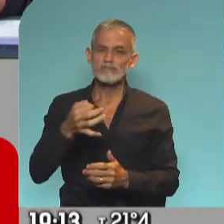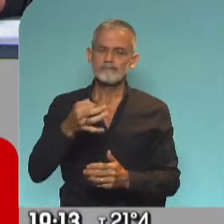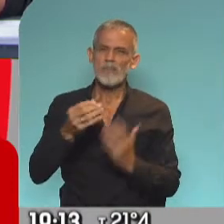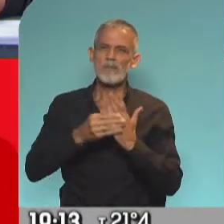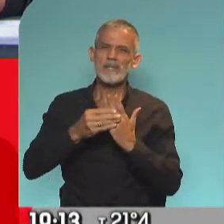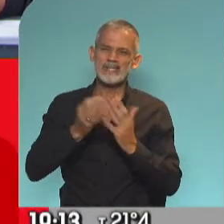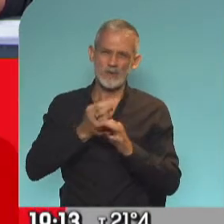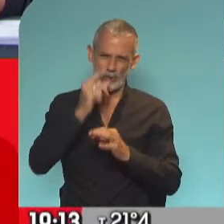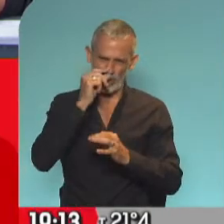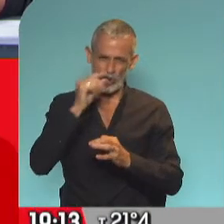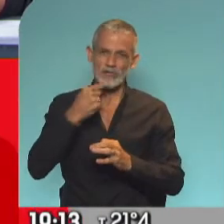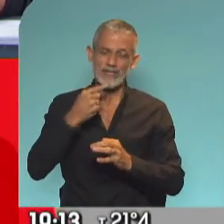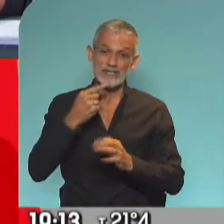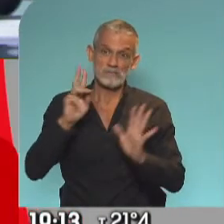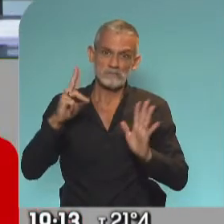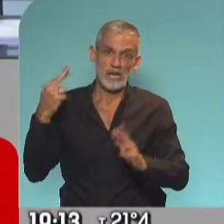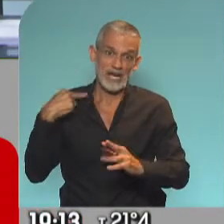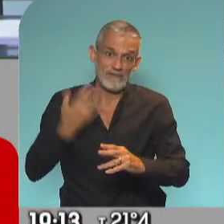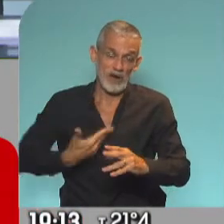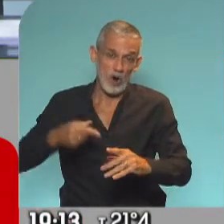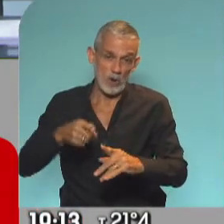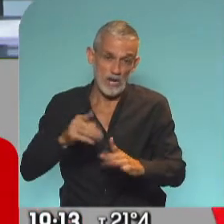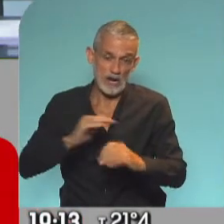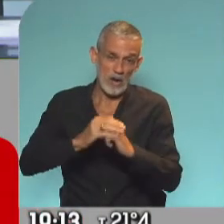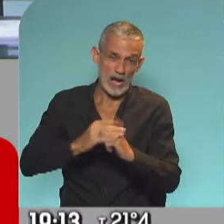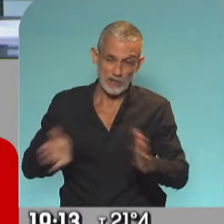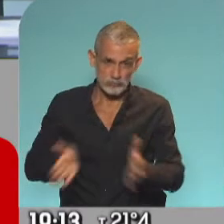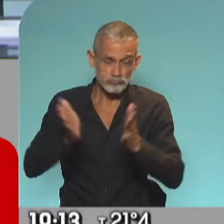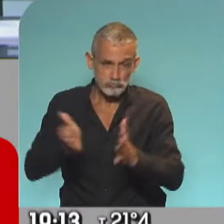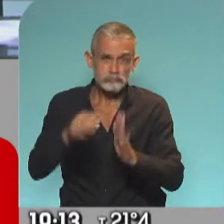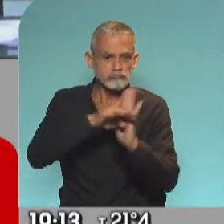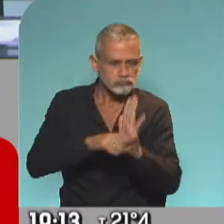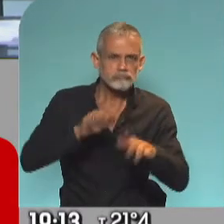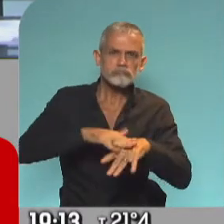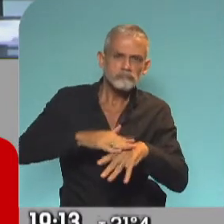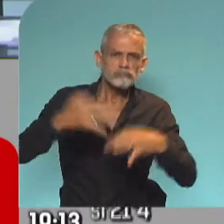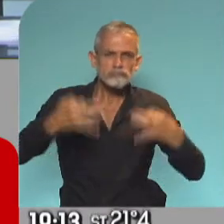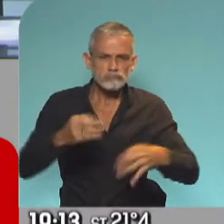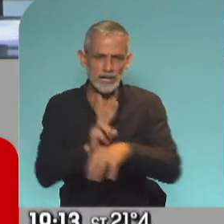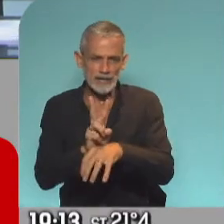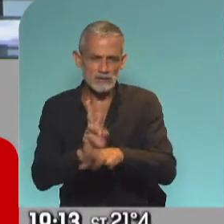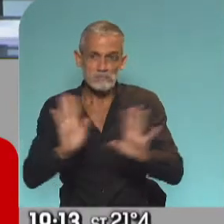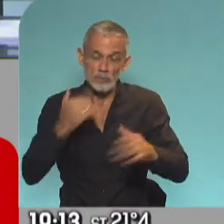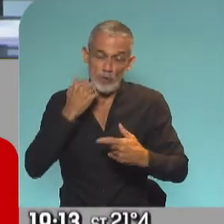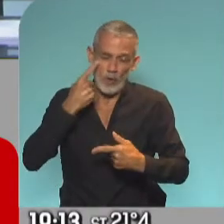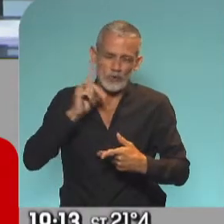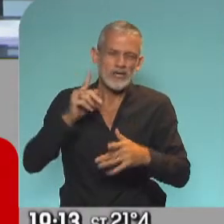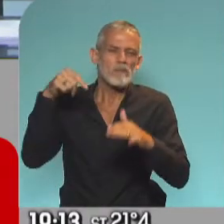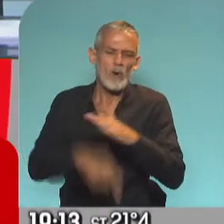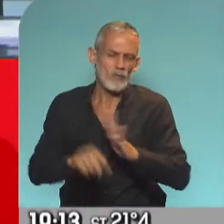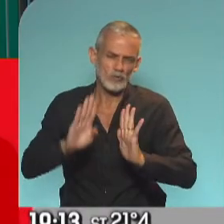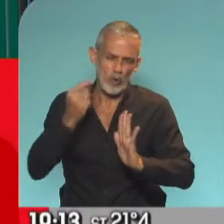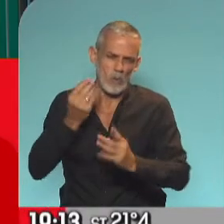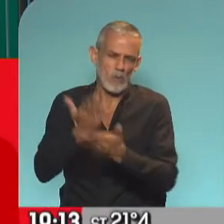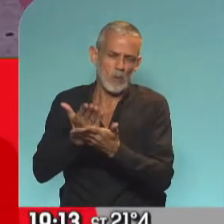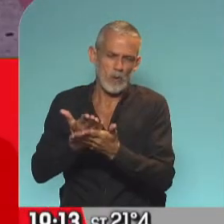la mirada del jefe de gobierno de la ciudad, si él promueve un regreso a la presencialidad segura, responsable. No conozco todavía en detalle la propuesta